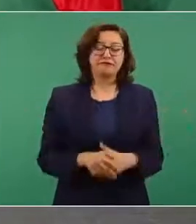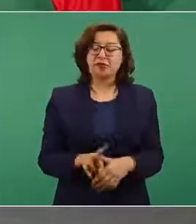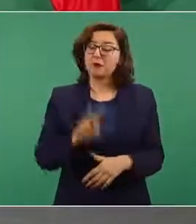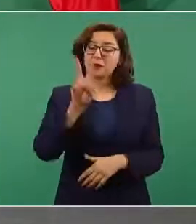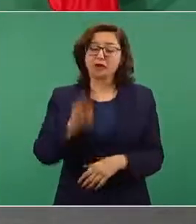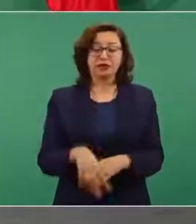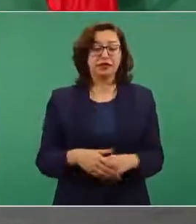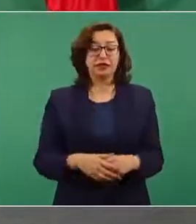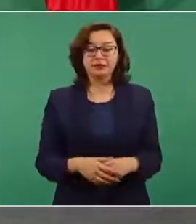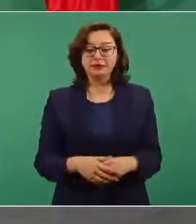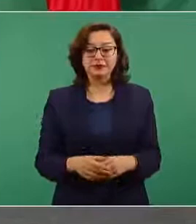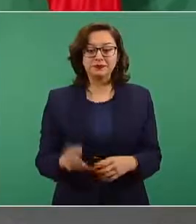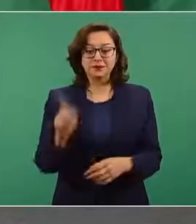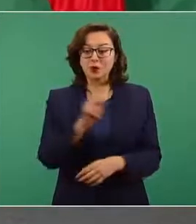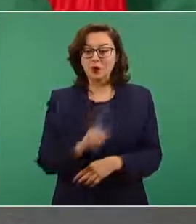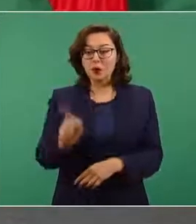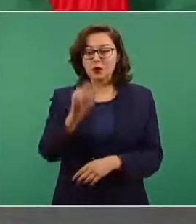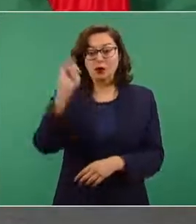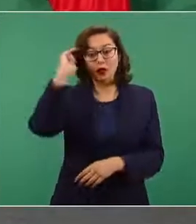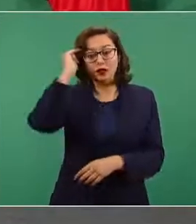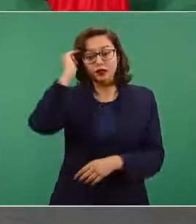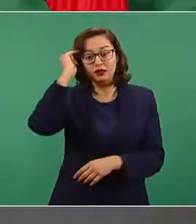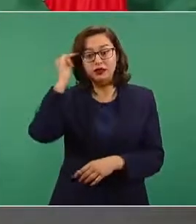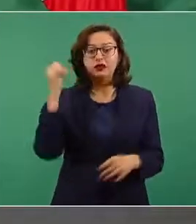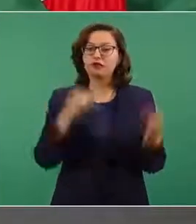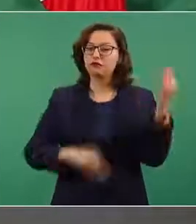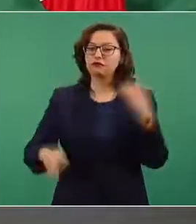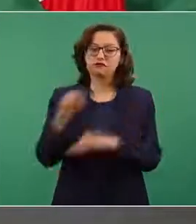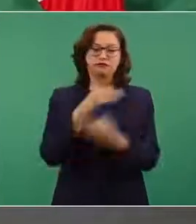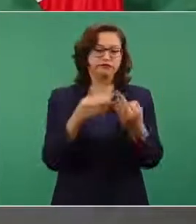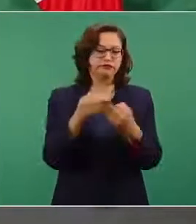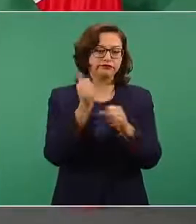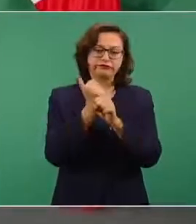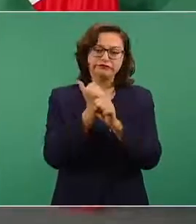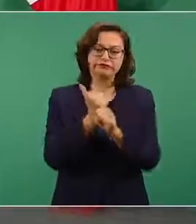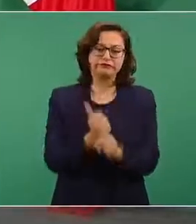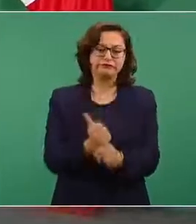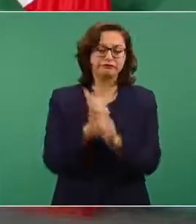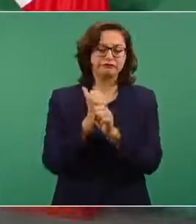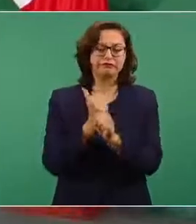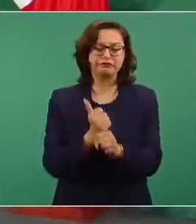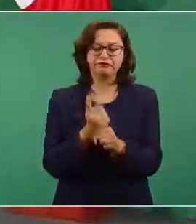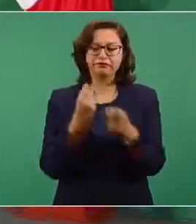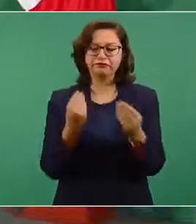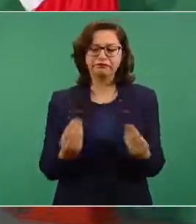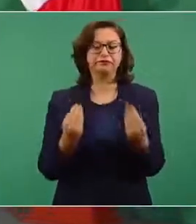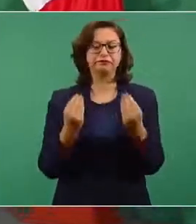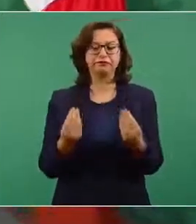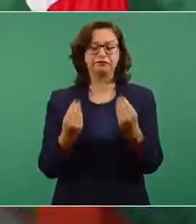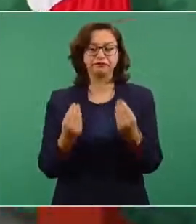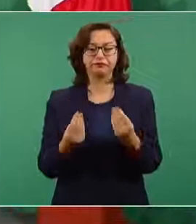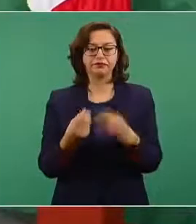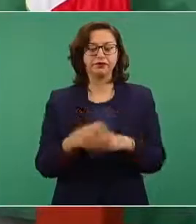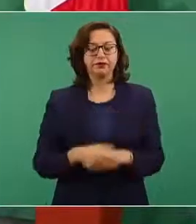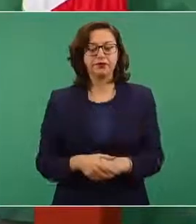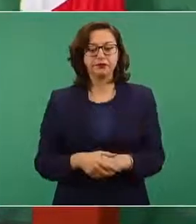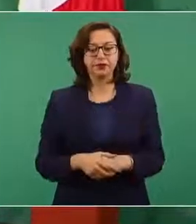los pueblos originarios han padecido mucho, han sufrido mucho.